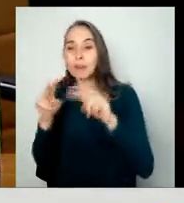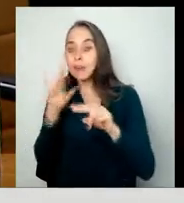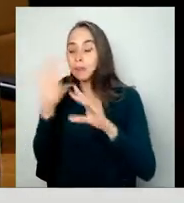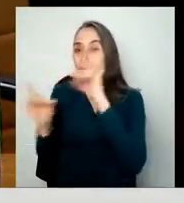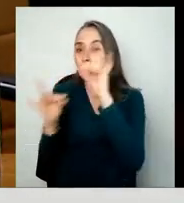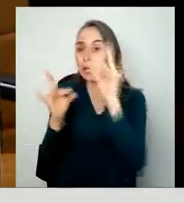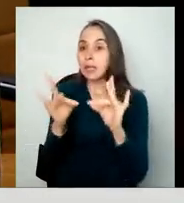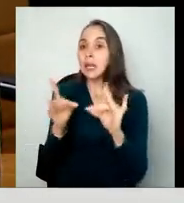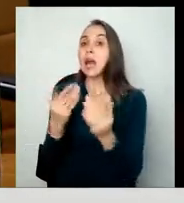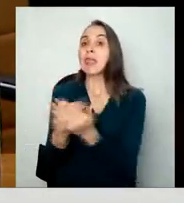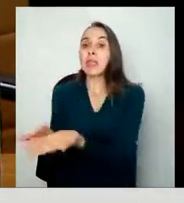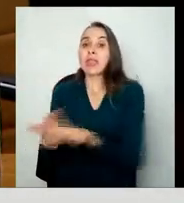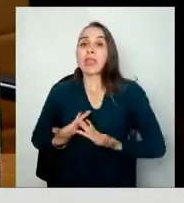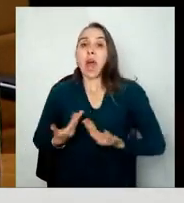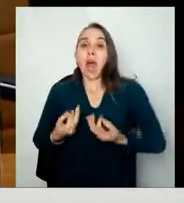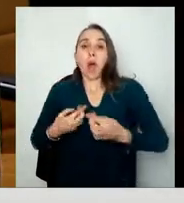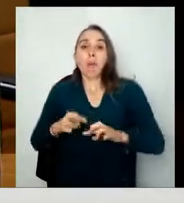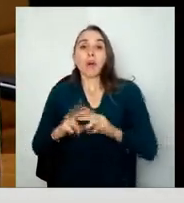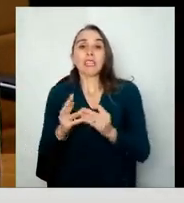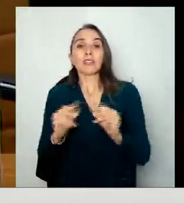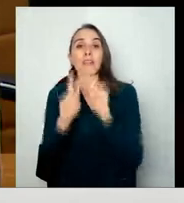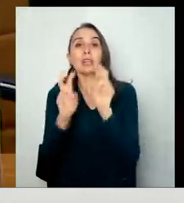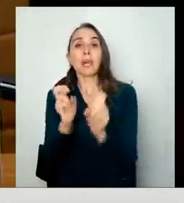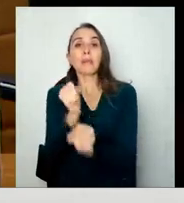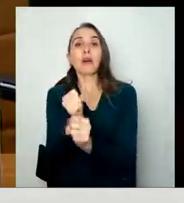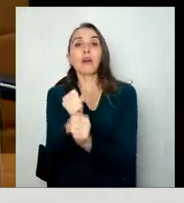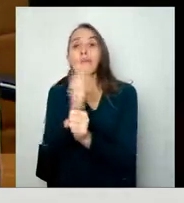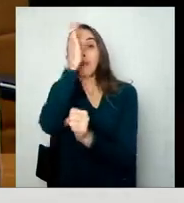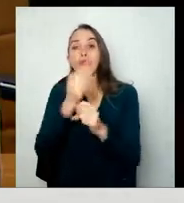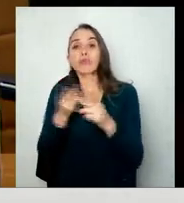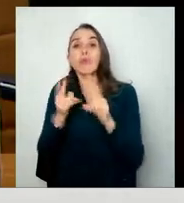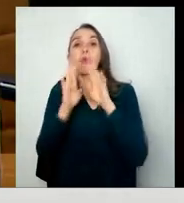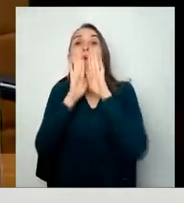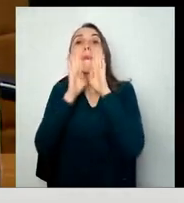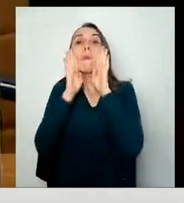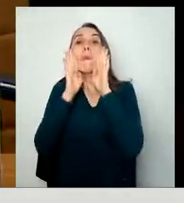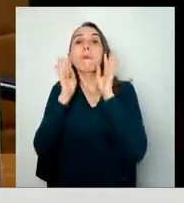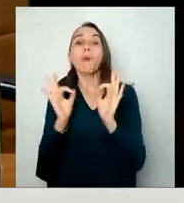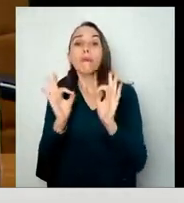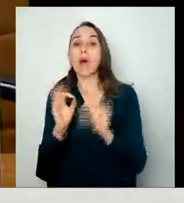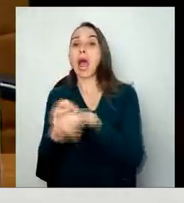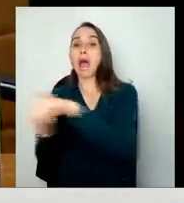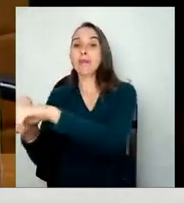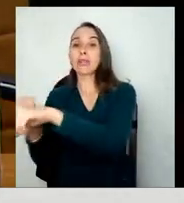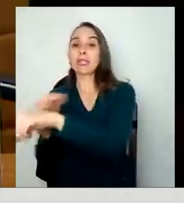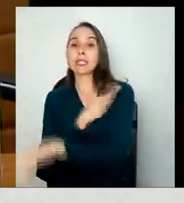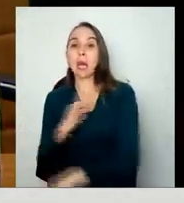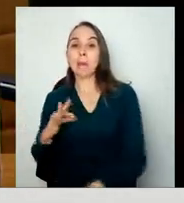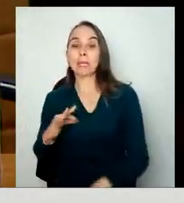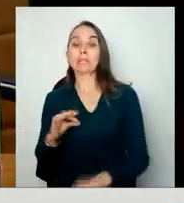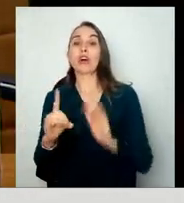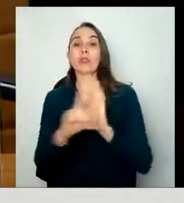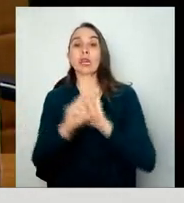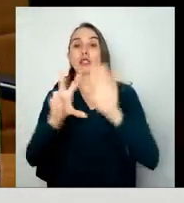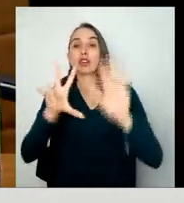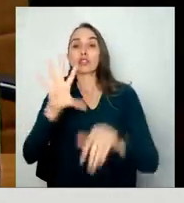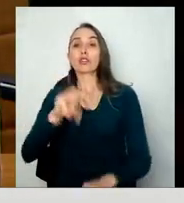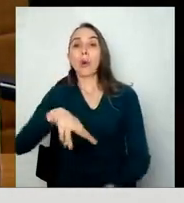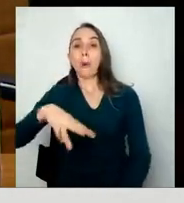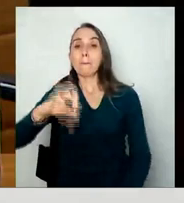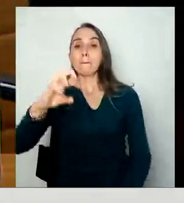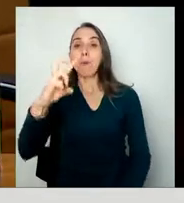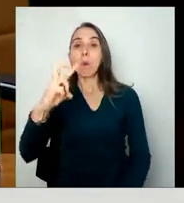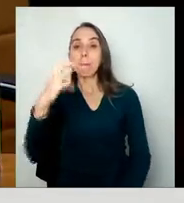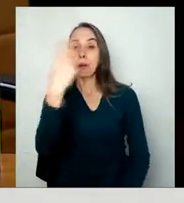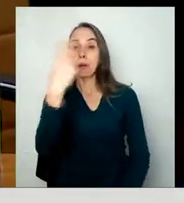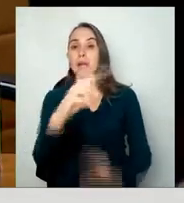de propiedad por de pronto usted ha sido el ministro por ciento del medio el decreto ocho cincuenta del Ministerio de Obras Públicas ese decreto